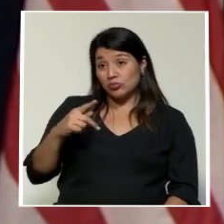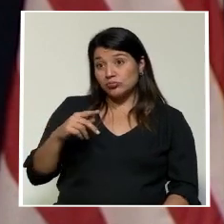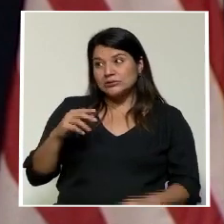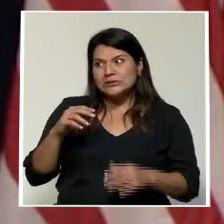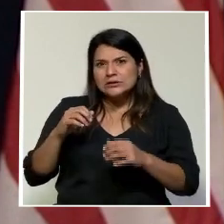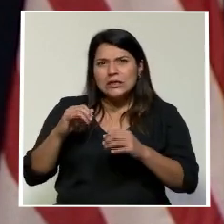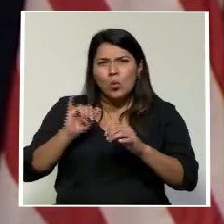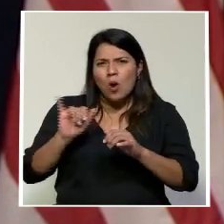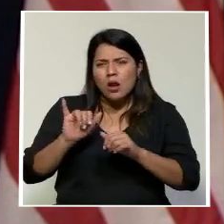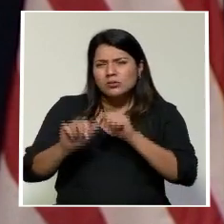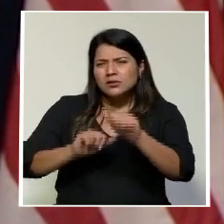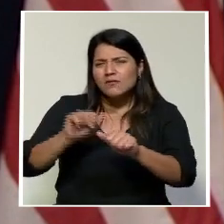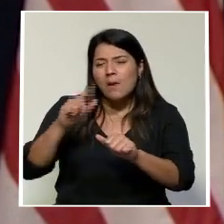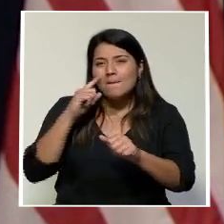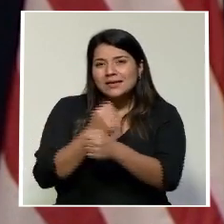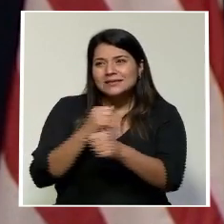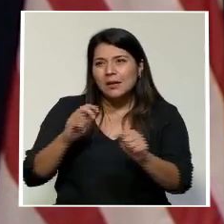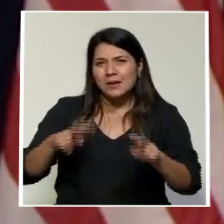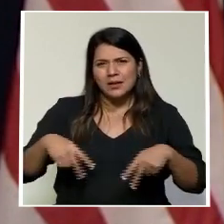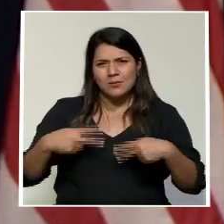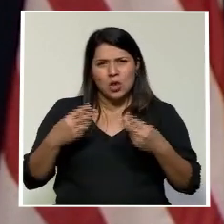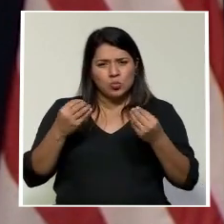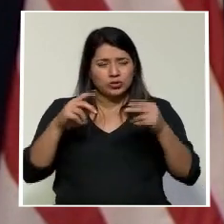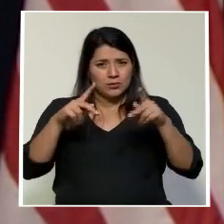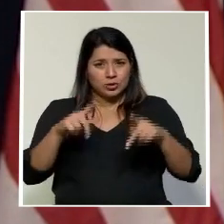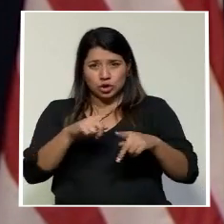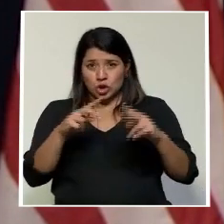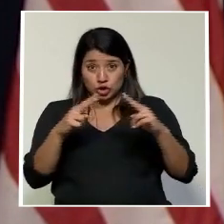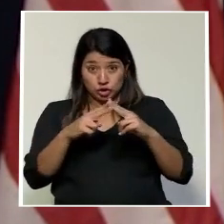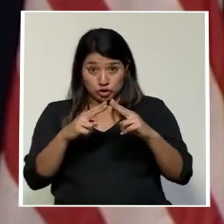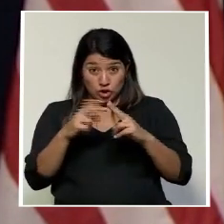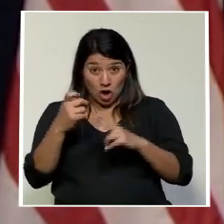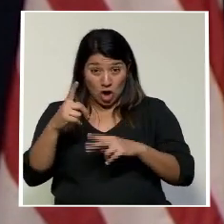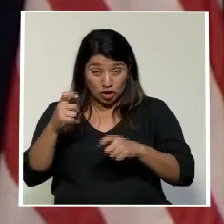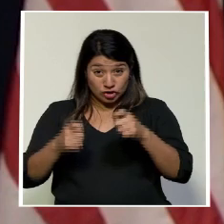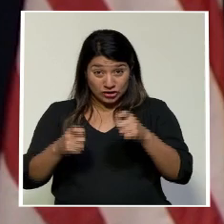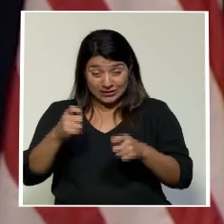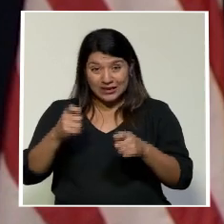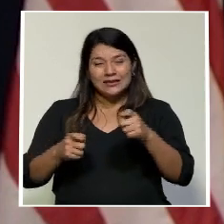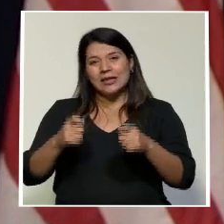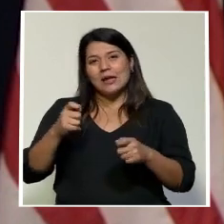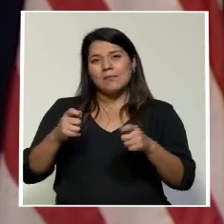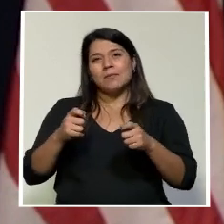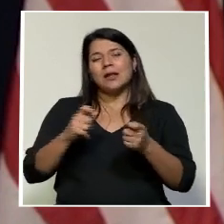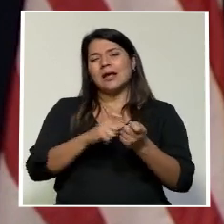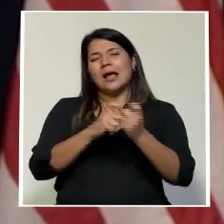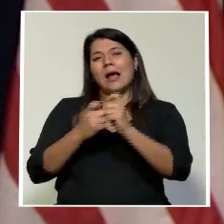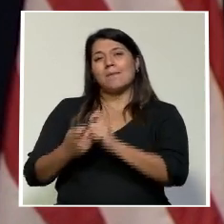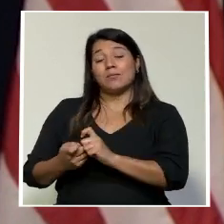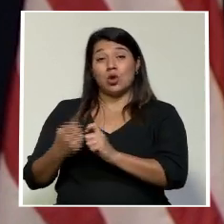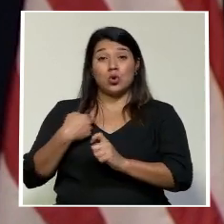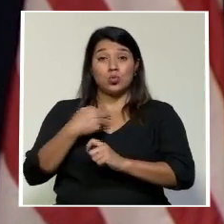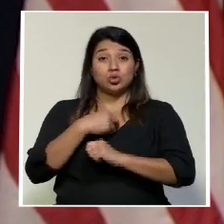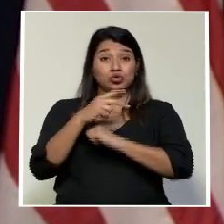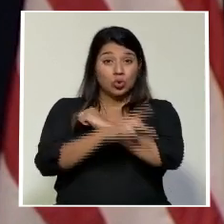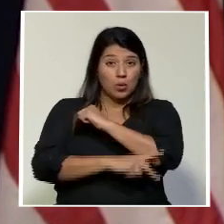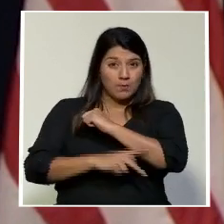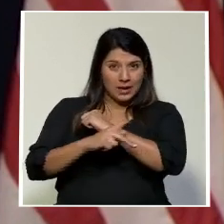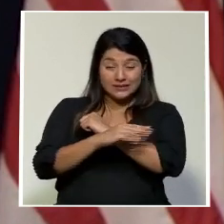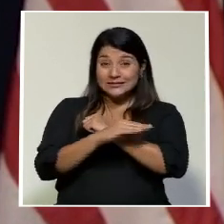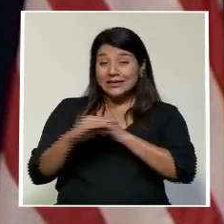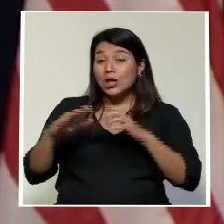tal vez más que cualquier otro evento en nuestras vidas el 11 de septiembre dio forma a la trayectoria de nuestro país y a cómo nos involucramos en